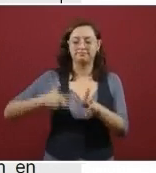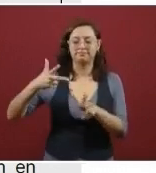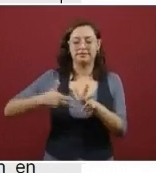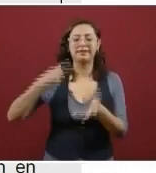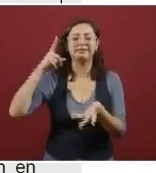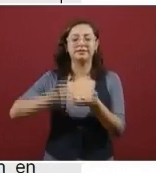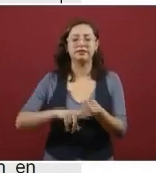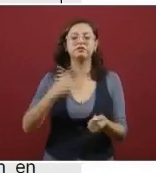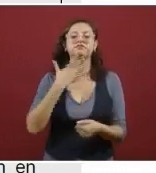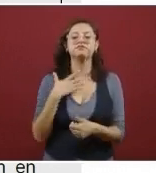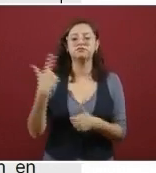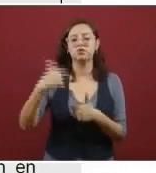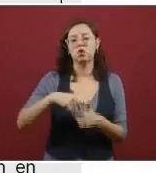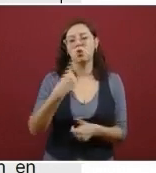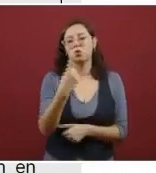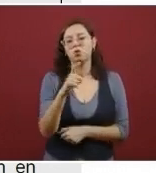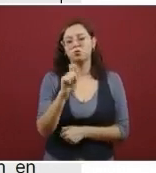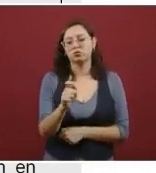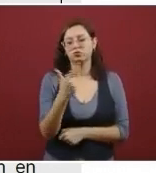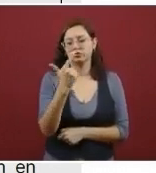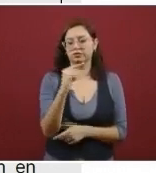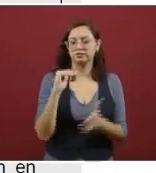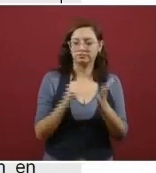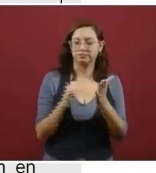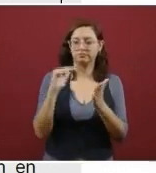ferrocarril, 1.7 millones